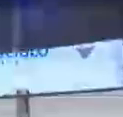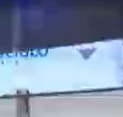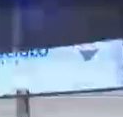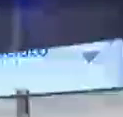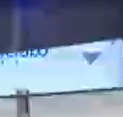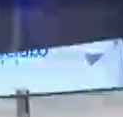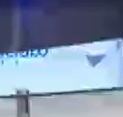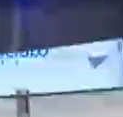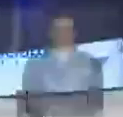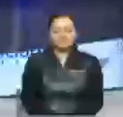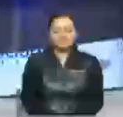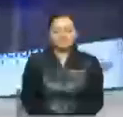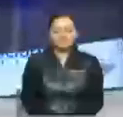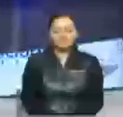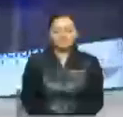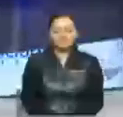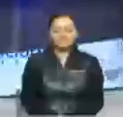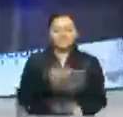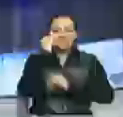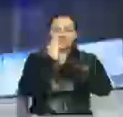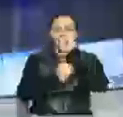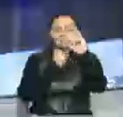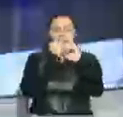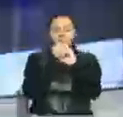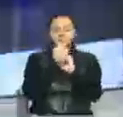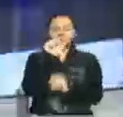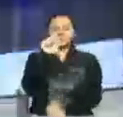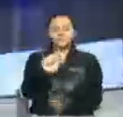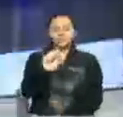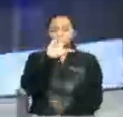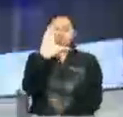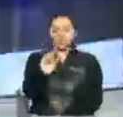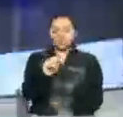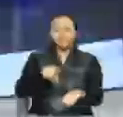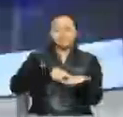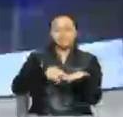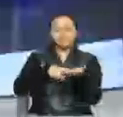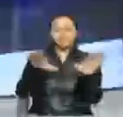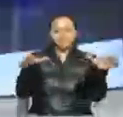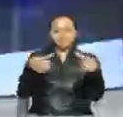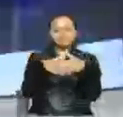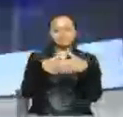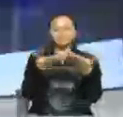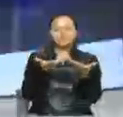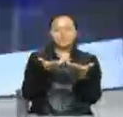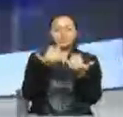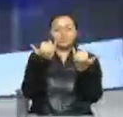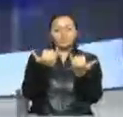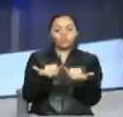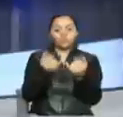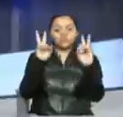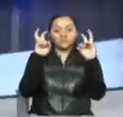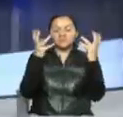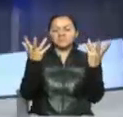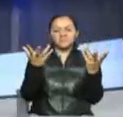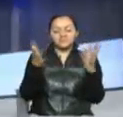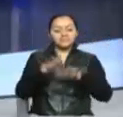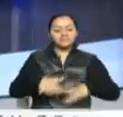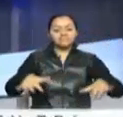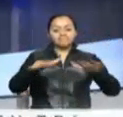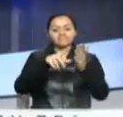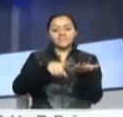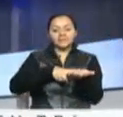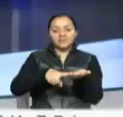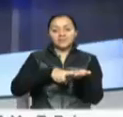Revisamos la información del mundo. Continúa en Sudáfrica la reunión del Parlamento Panafricano. En esta ocasión se puso sobre la mesa el tema